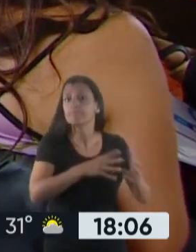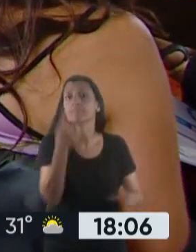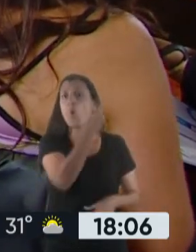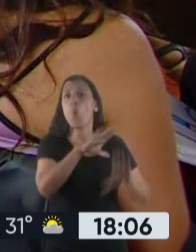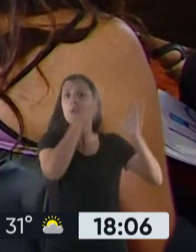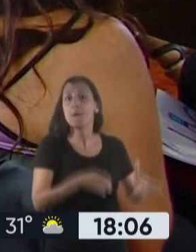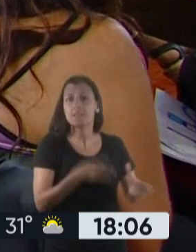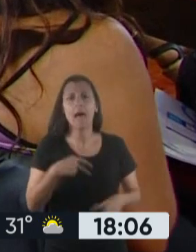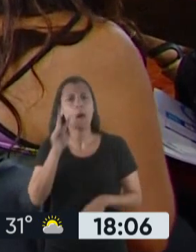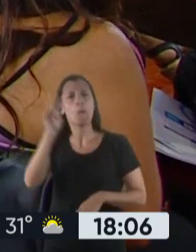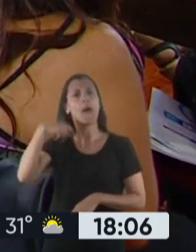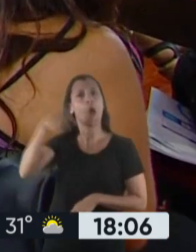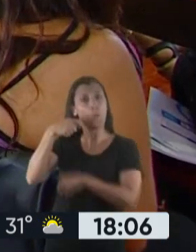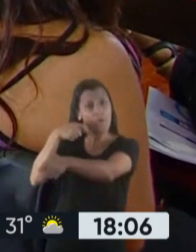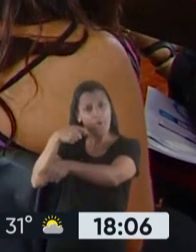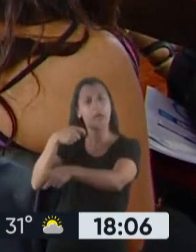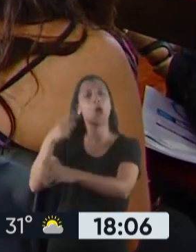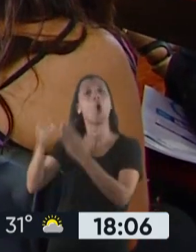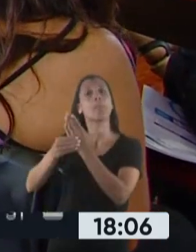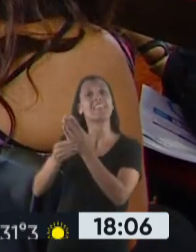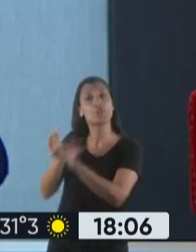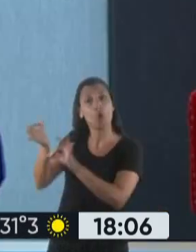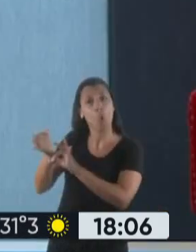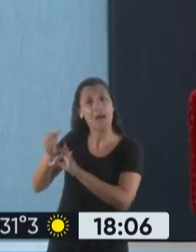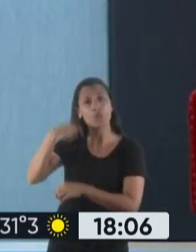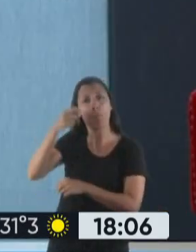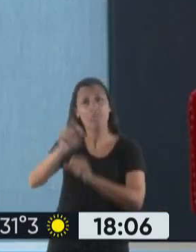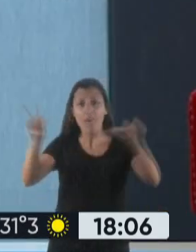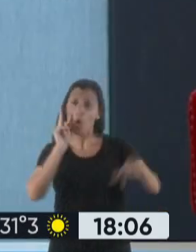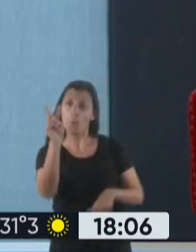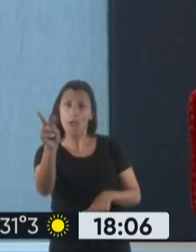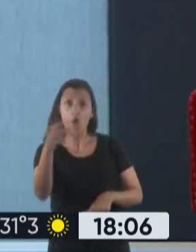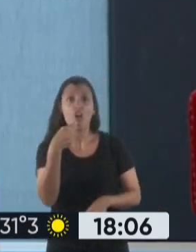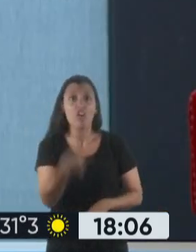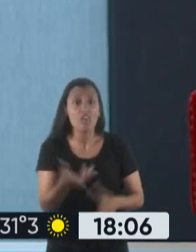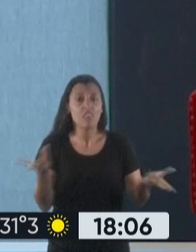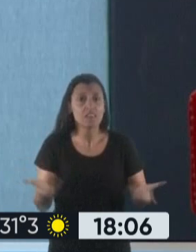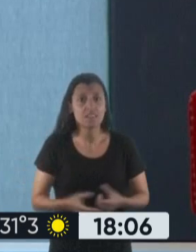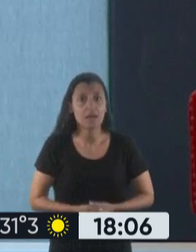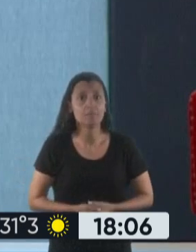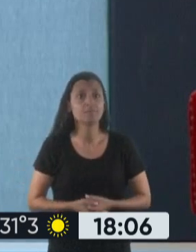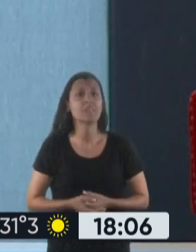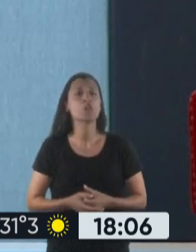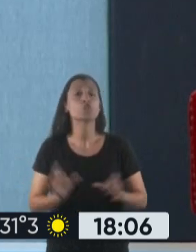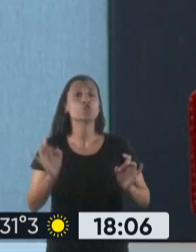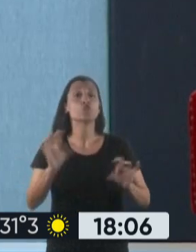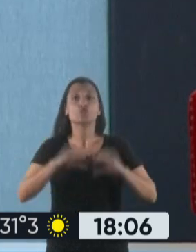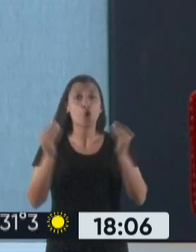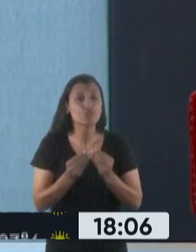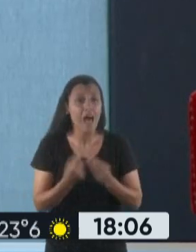el video que había hecho Jamie Persic, el ministro de Educación, decía que el gobierno anterior había hecho solo una